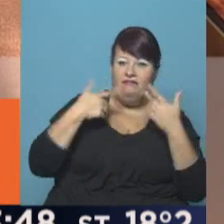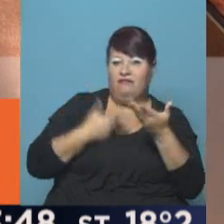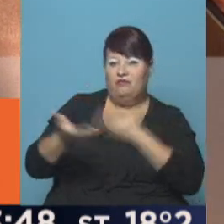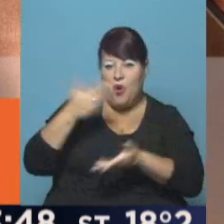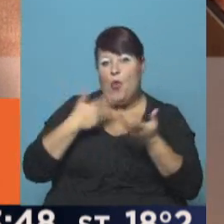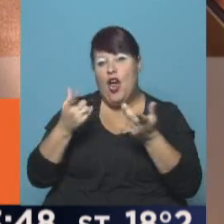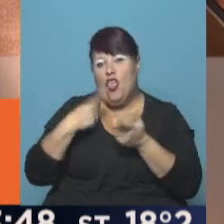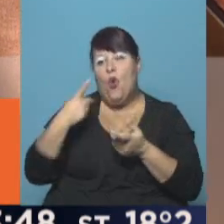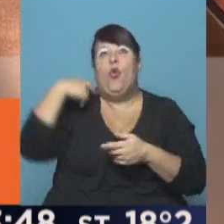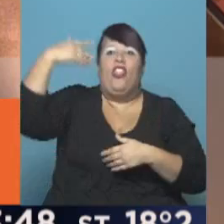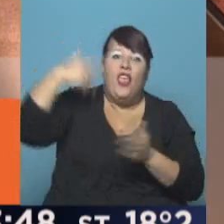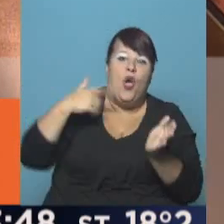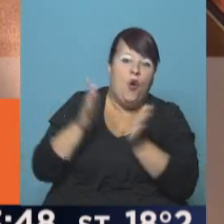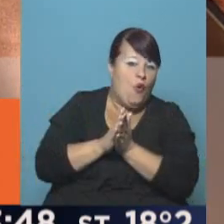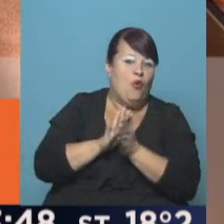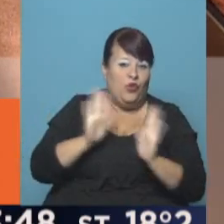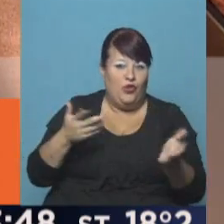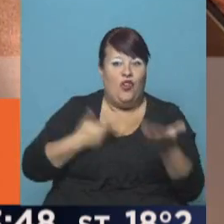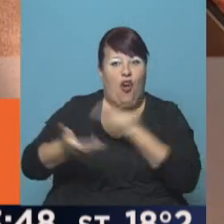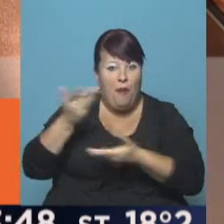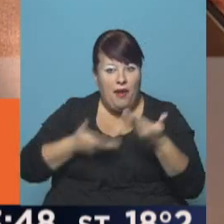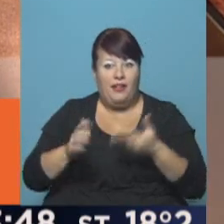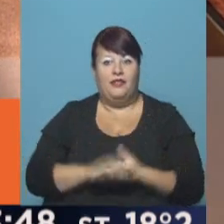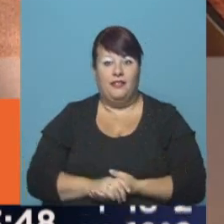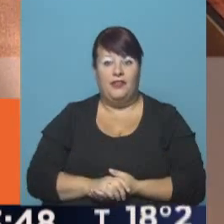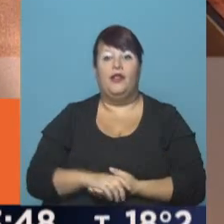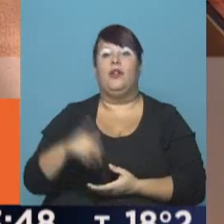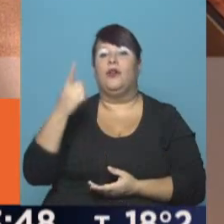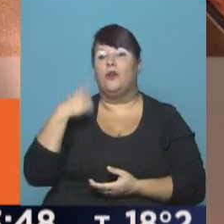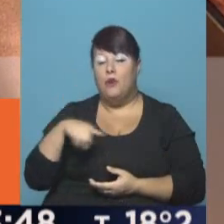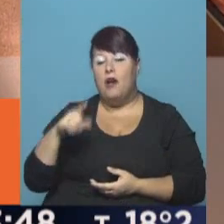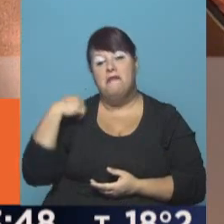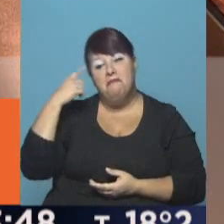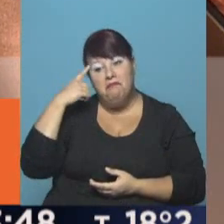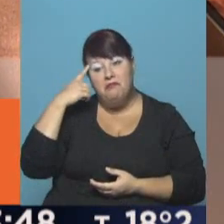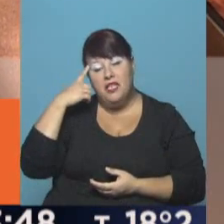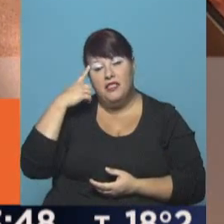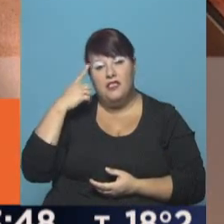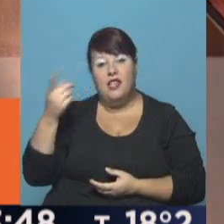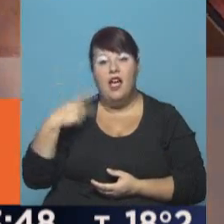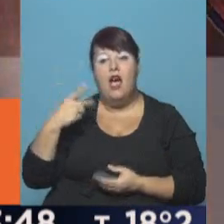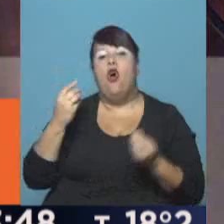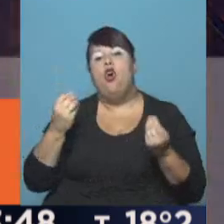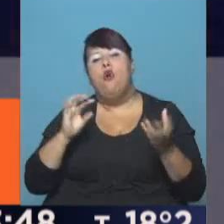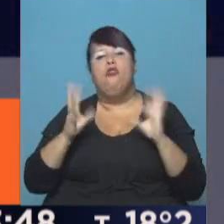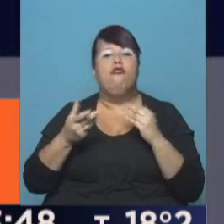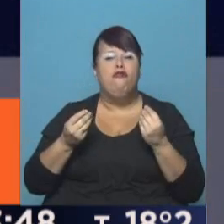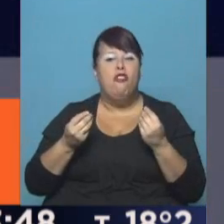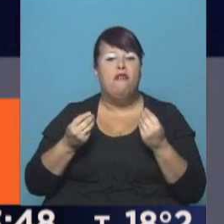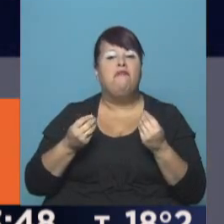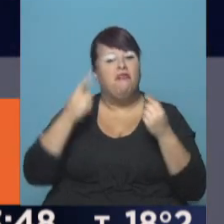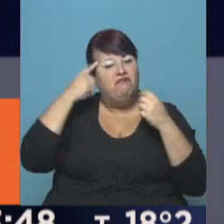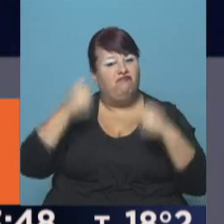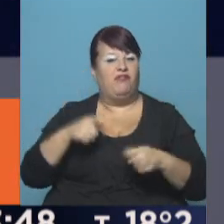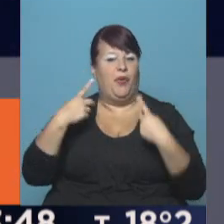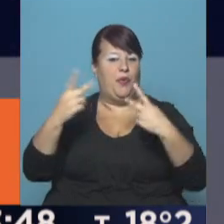bueno, hagamos algo un día, no sé, compartamos. Y bueno, cuando pensamos en qué podíamos hacer, se nos ocurrió